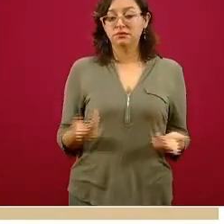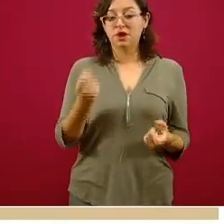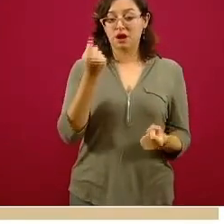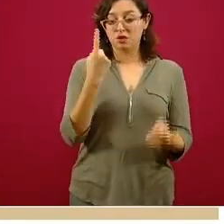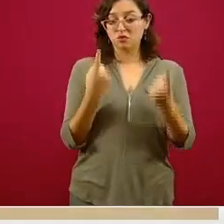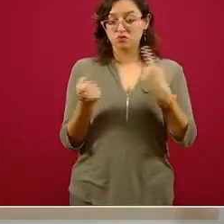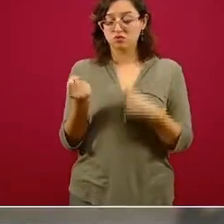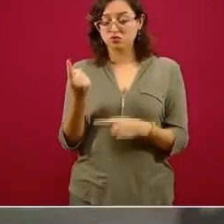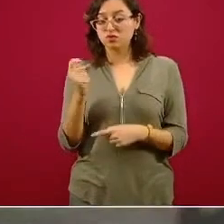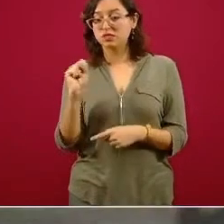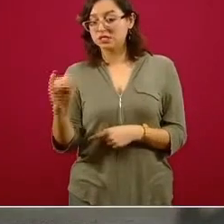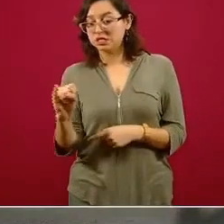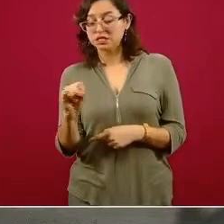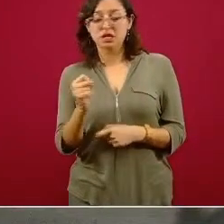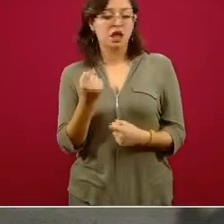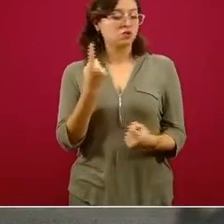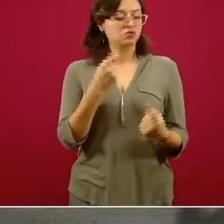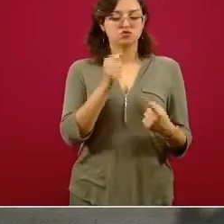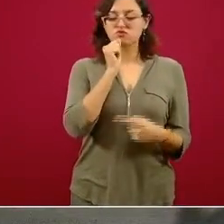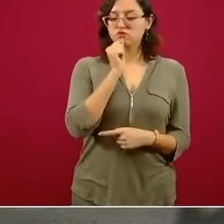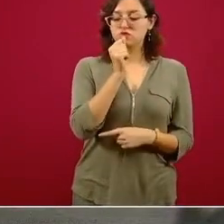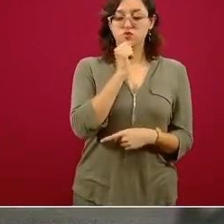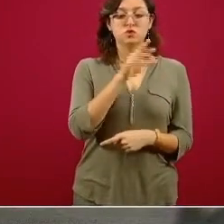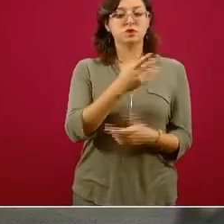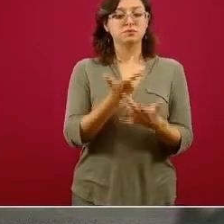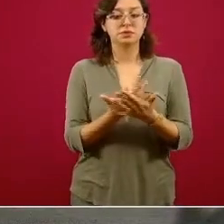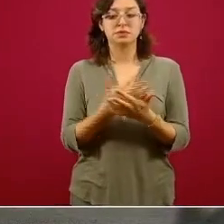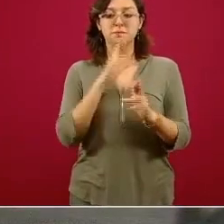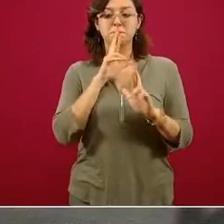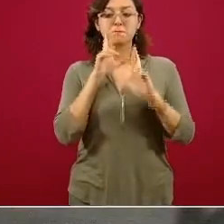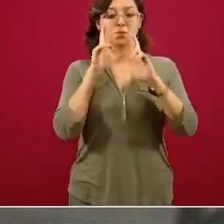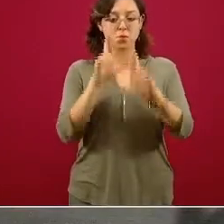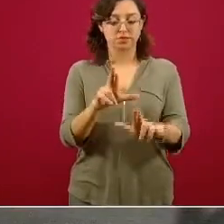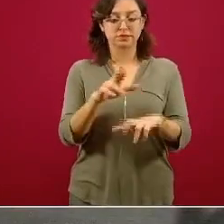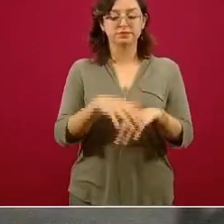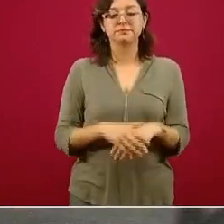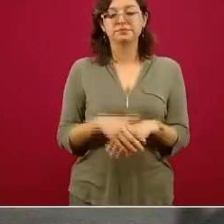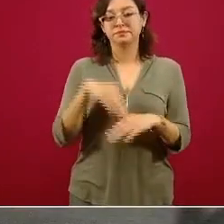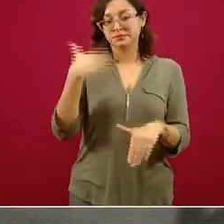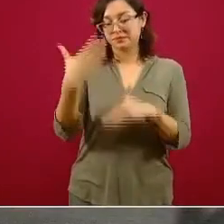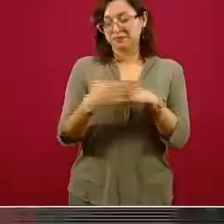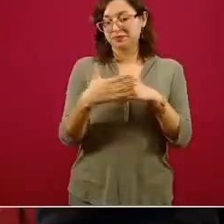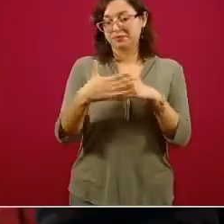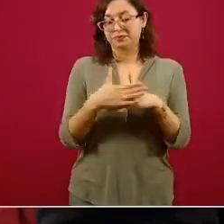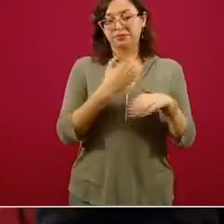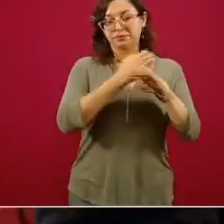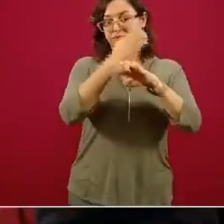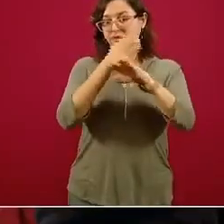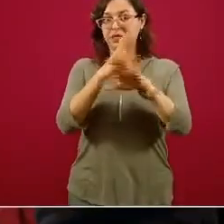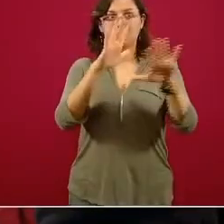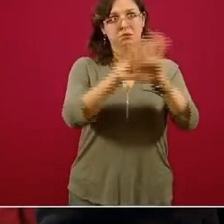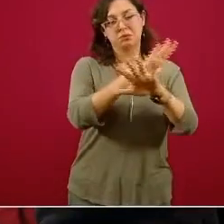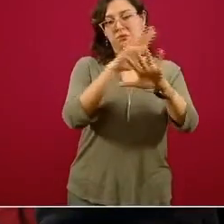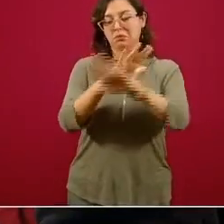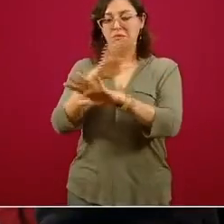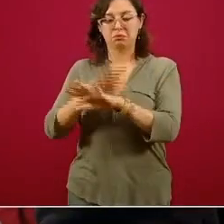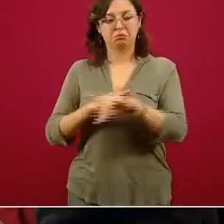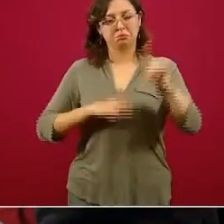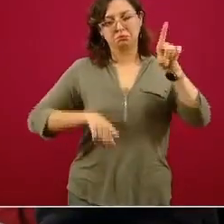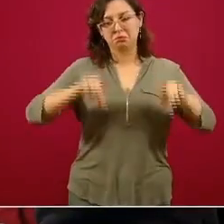los que estarían todavía esperando un resultado. Por lo tanto, también esto podría cambiar en función de cada entidad. Veamos la siguiente